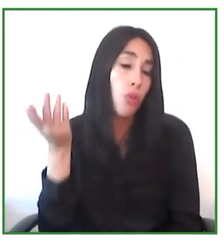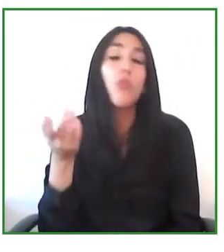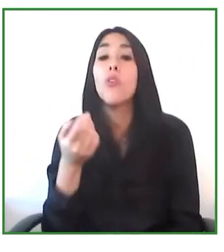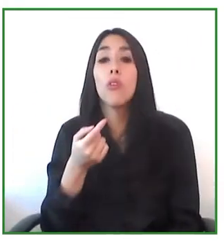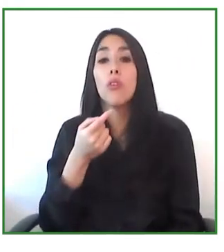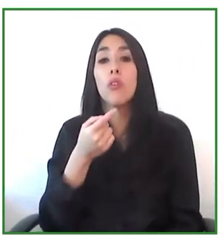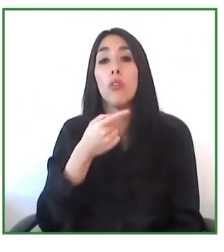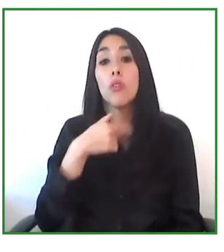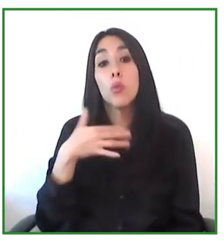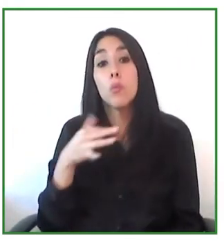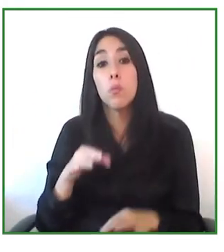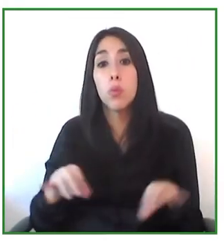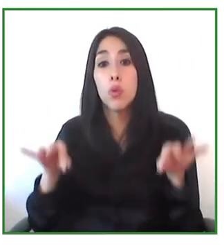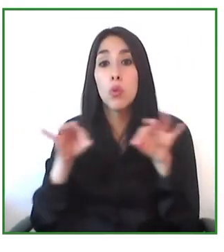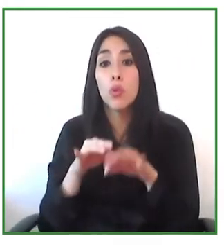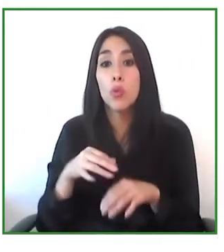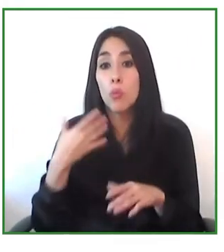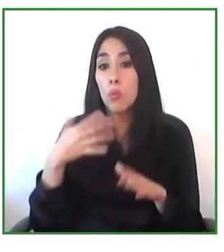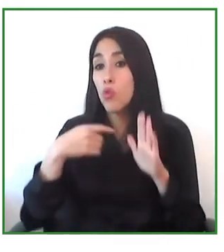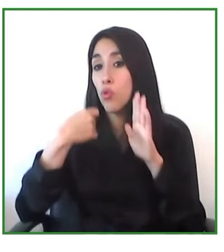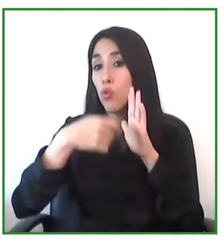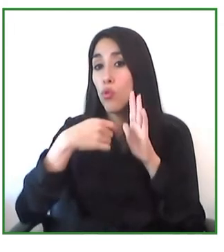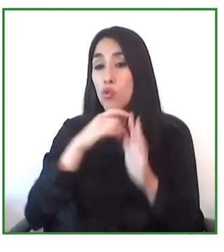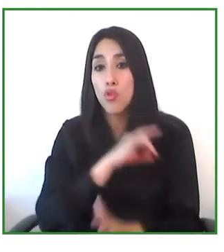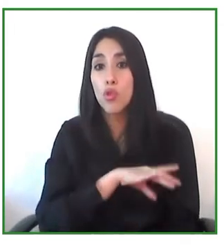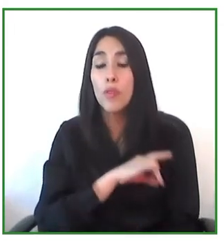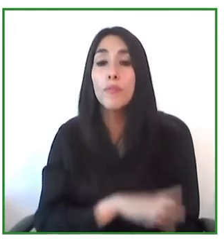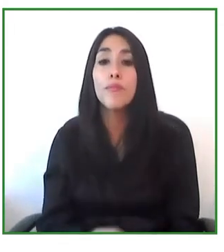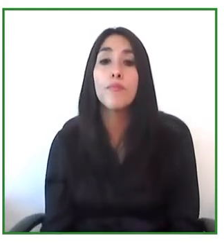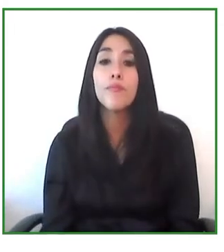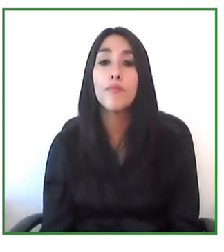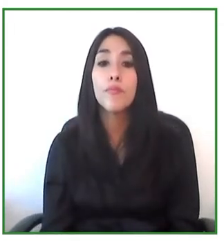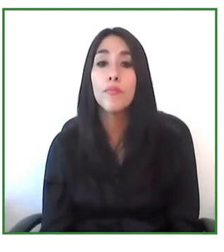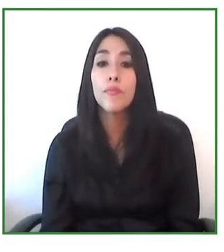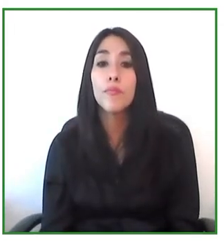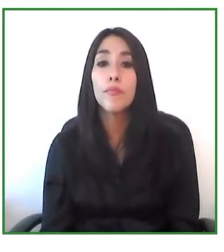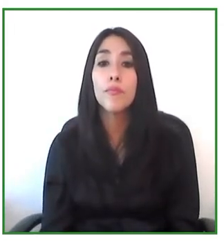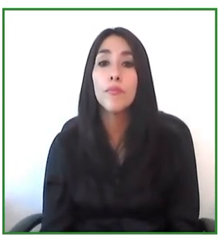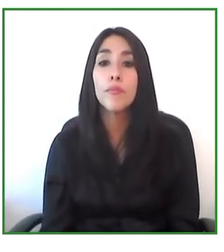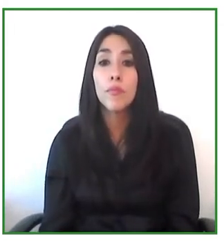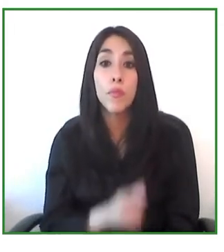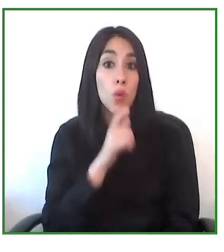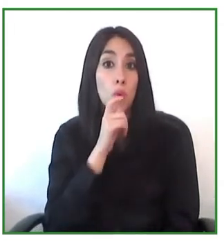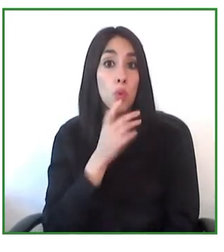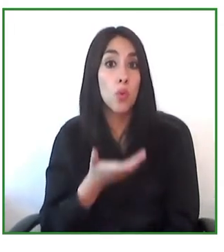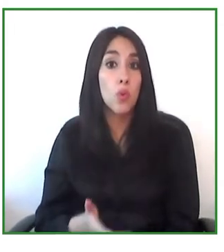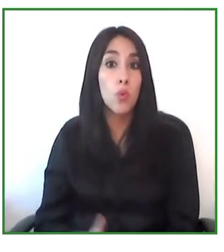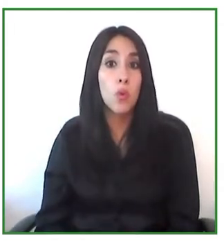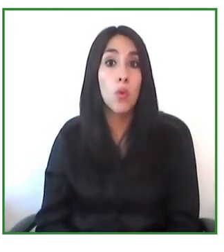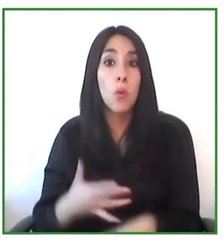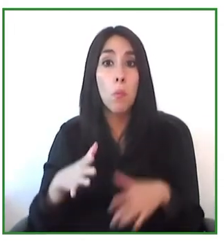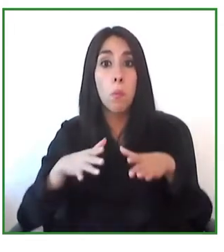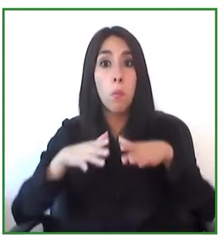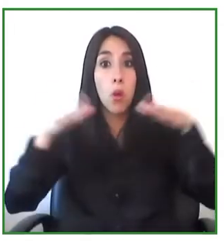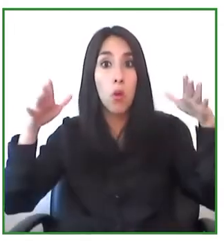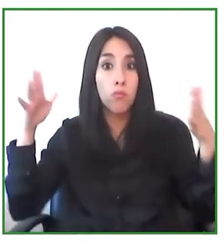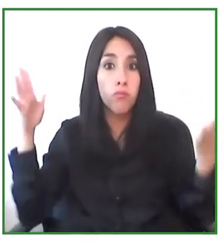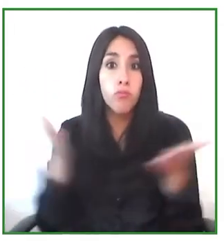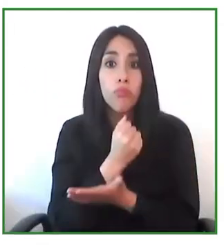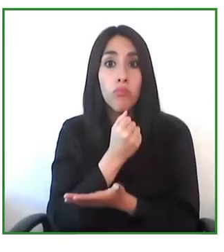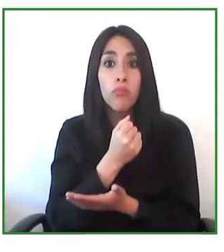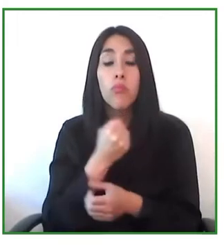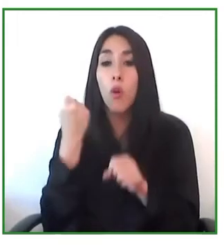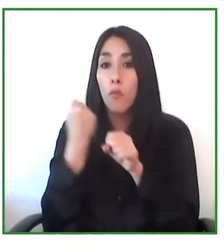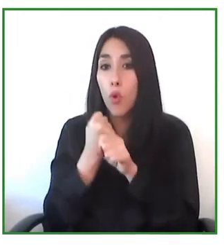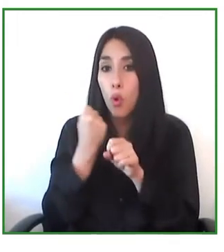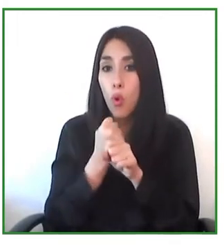Chile, que se tenga mucho éxito. Y también estamos trabajando con nuestros socios de la Bolsa para que